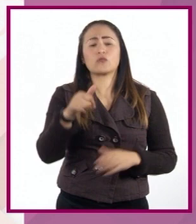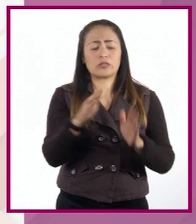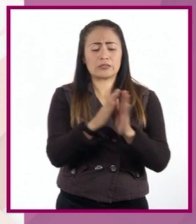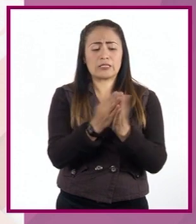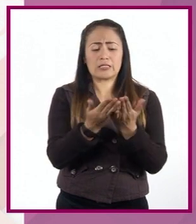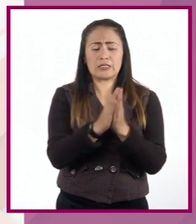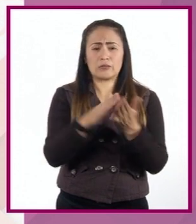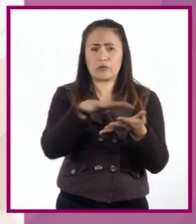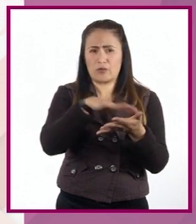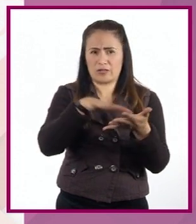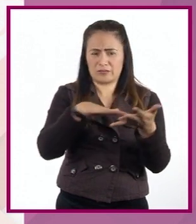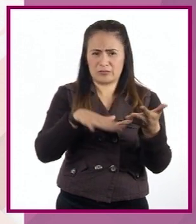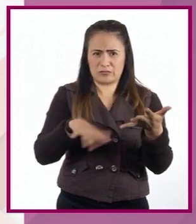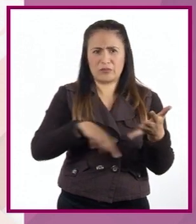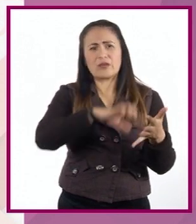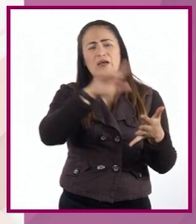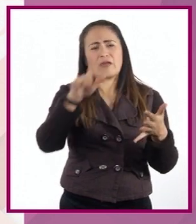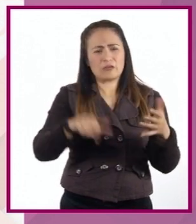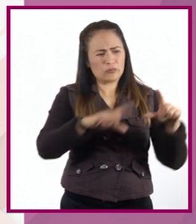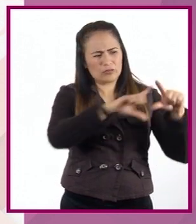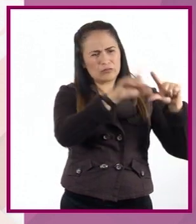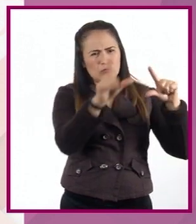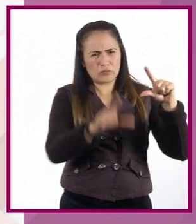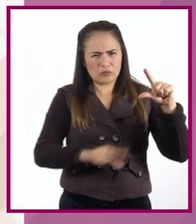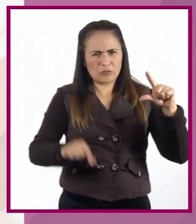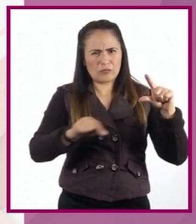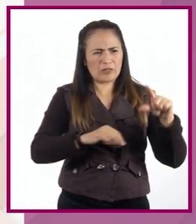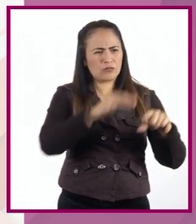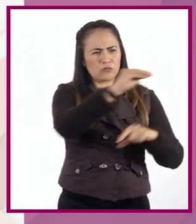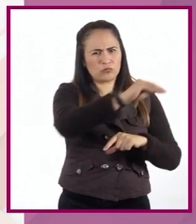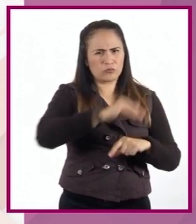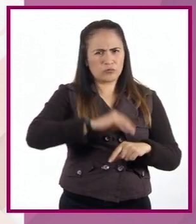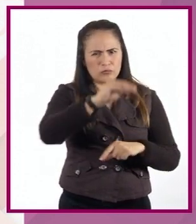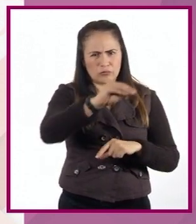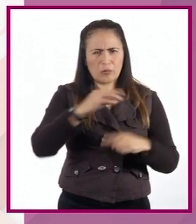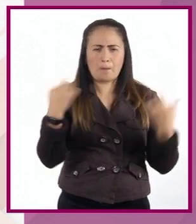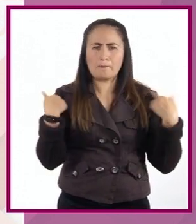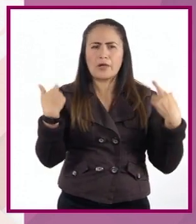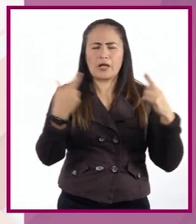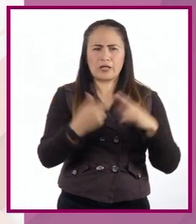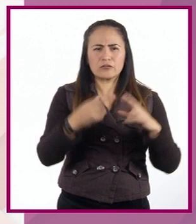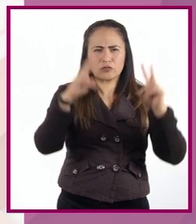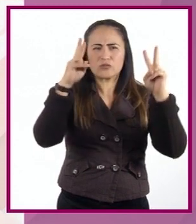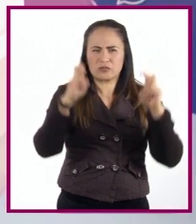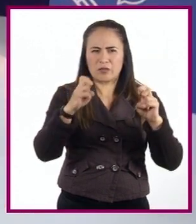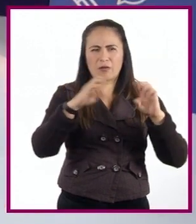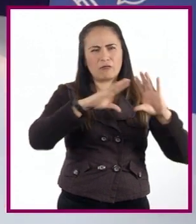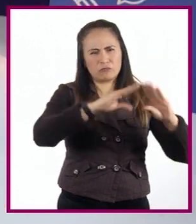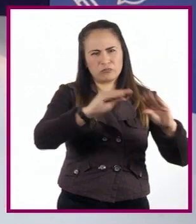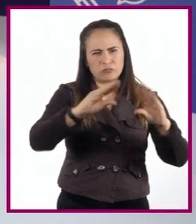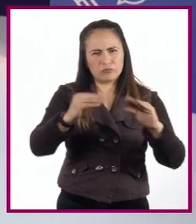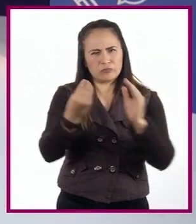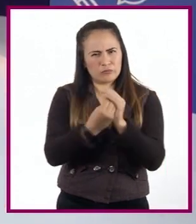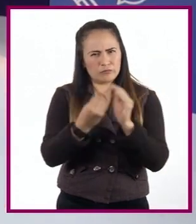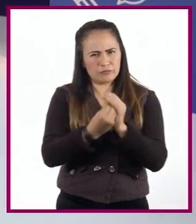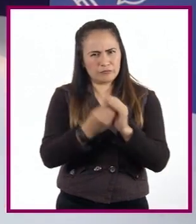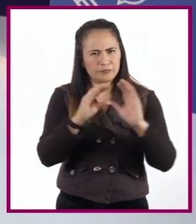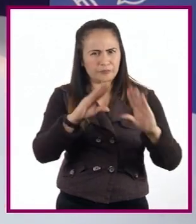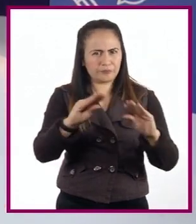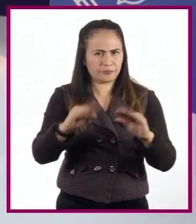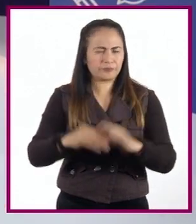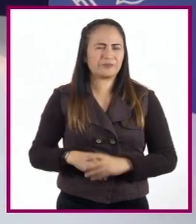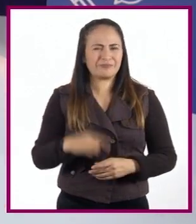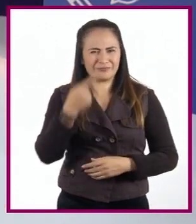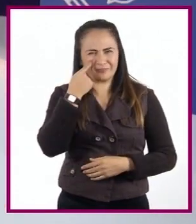finalmente recorre el país dando capacitaciones a docentes sobre este tema. Como han observado durante